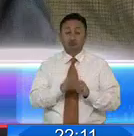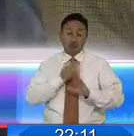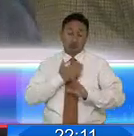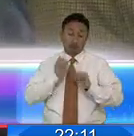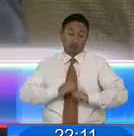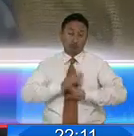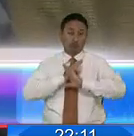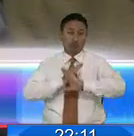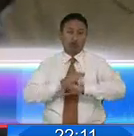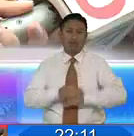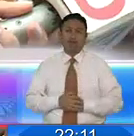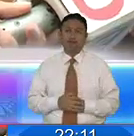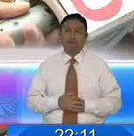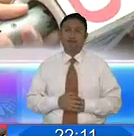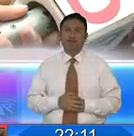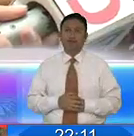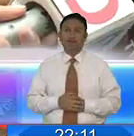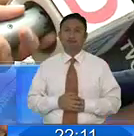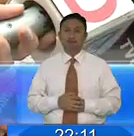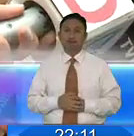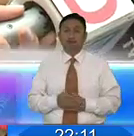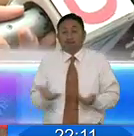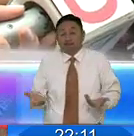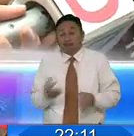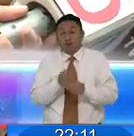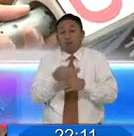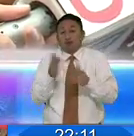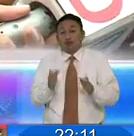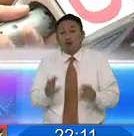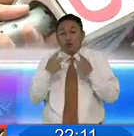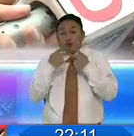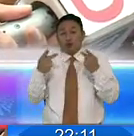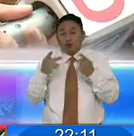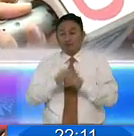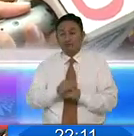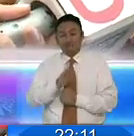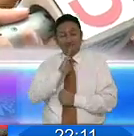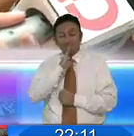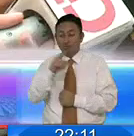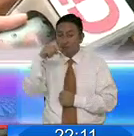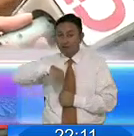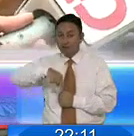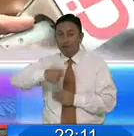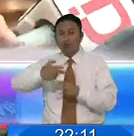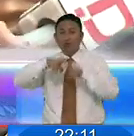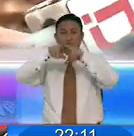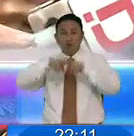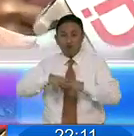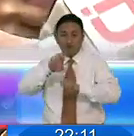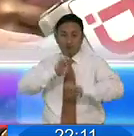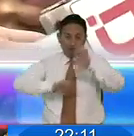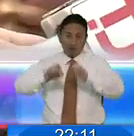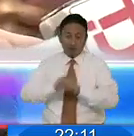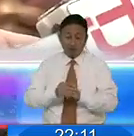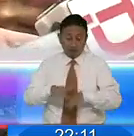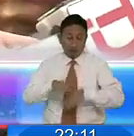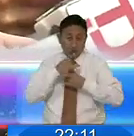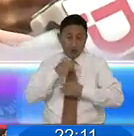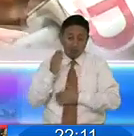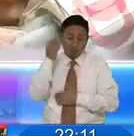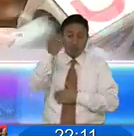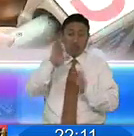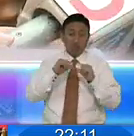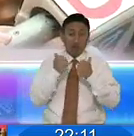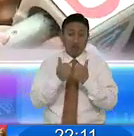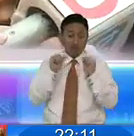en la legislatura eso es parte de lo que los funcionarios públicos estamos sujetos que esa fiscalización con mucho gusto diré a la asamblea